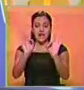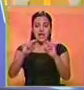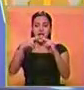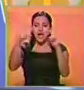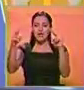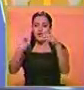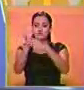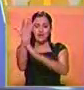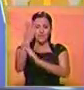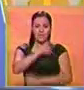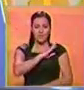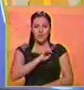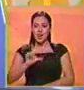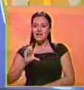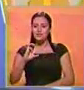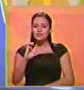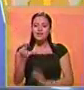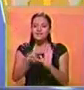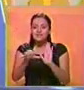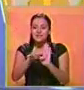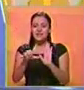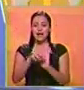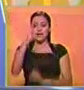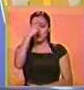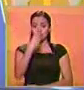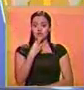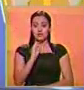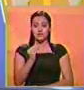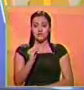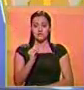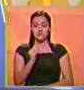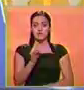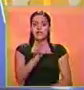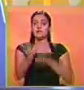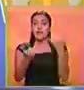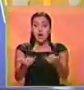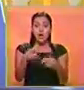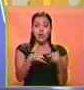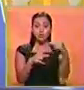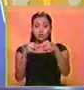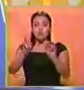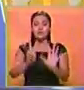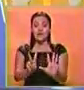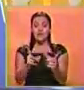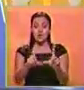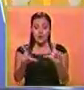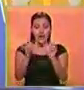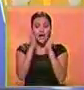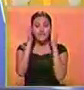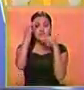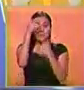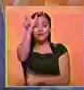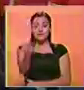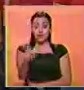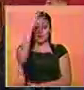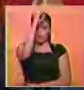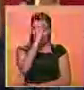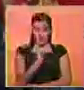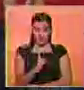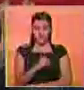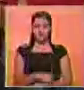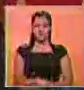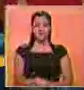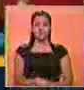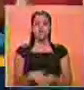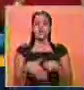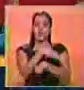Rosaleda de los Altos Mirandinos. Carla Salcedo Flores nos cuenta que actualmente están en construcción 7 centros de atención a discapacitados.